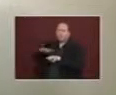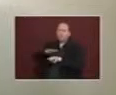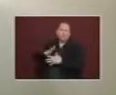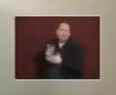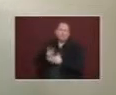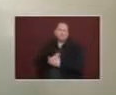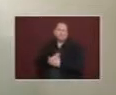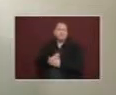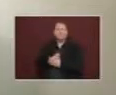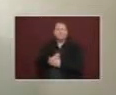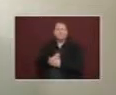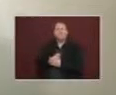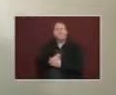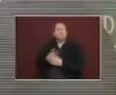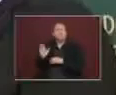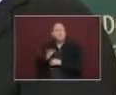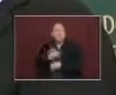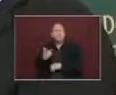por qué